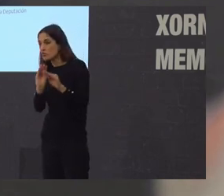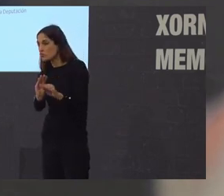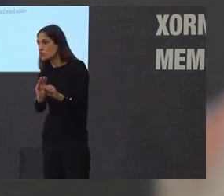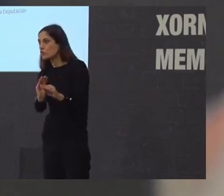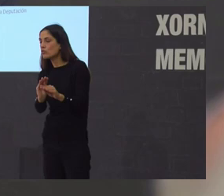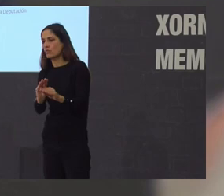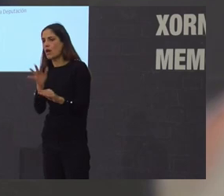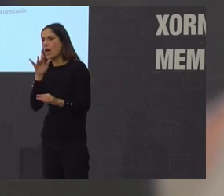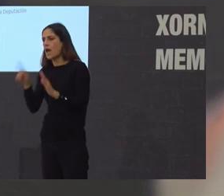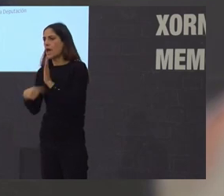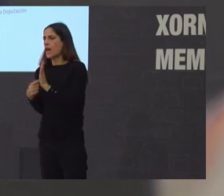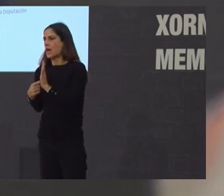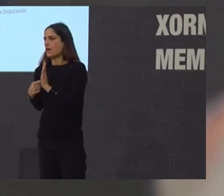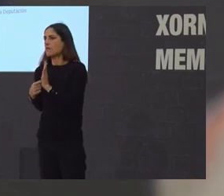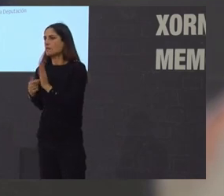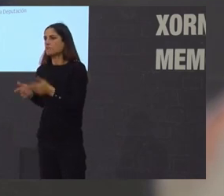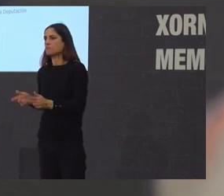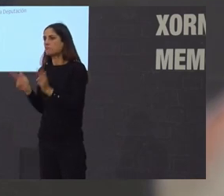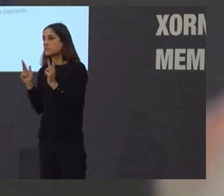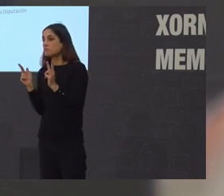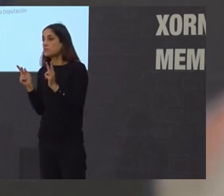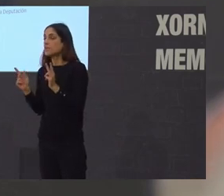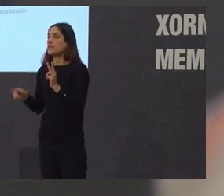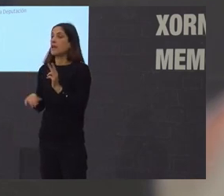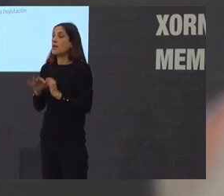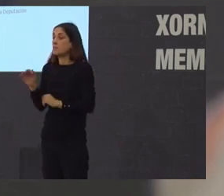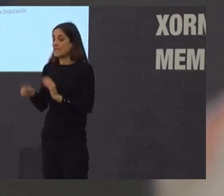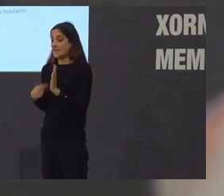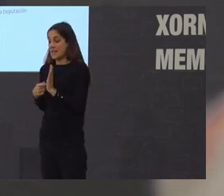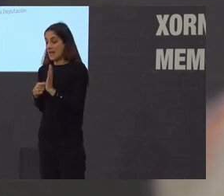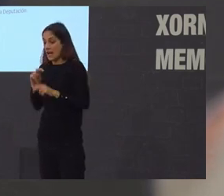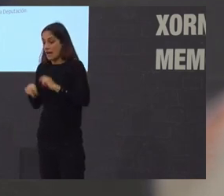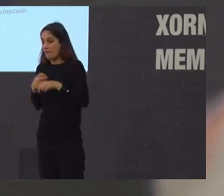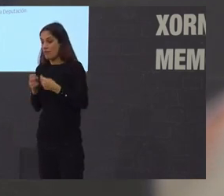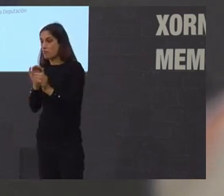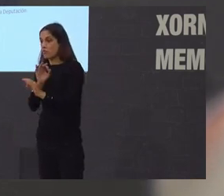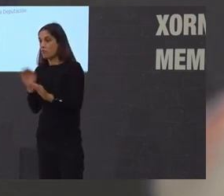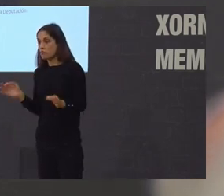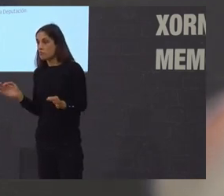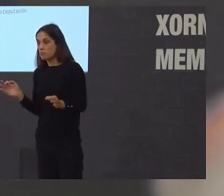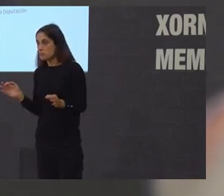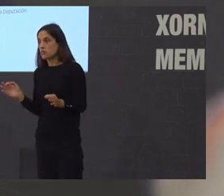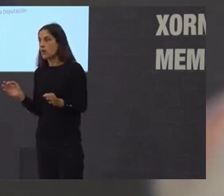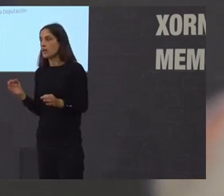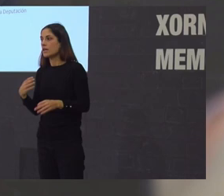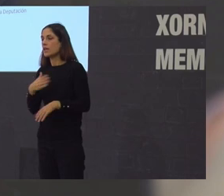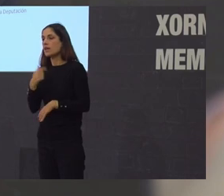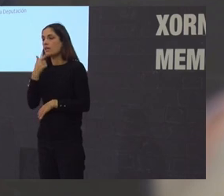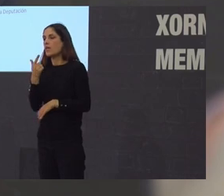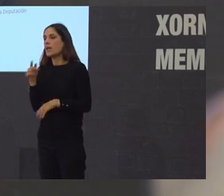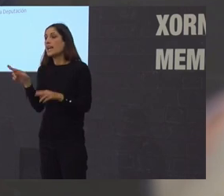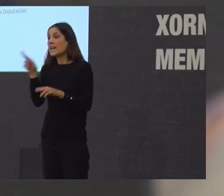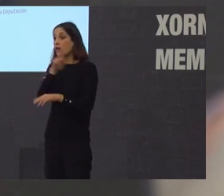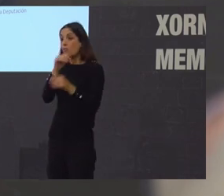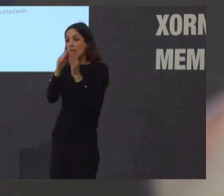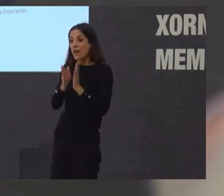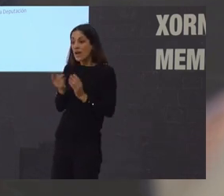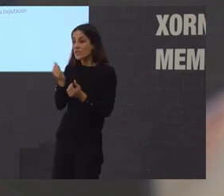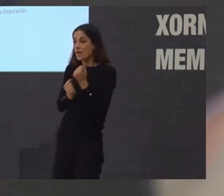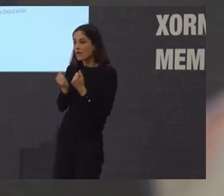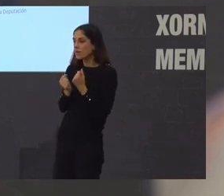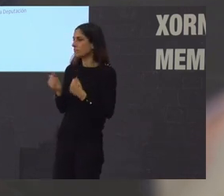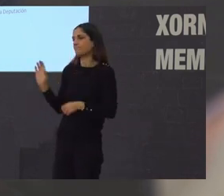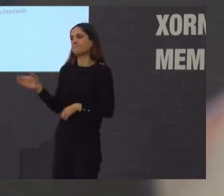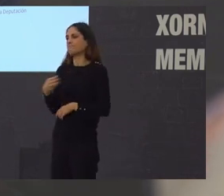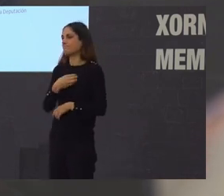legal y no hay ninguna rectificación en ese sentido, no hay ninguna posibilidad de recuperar ese patrimonio. La única